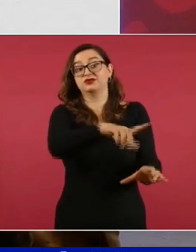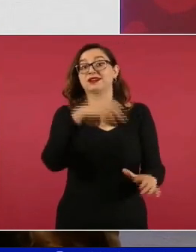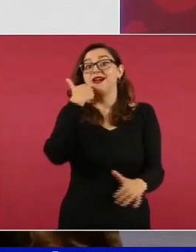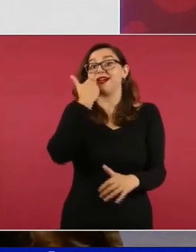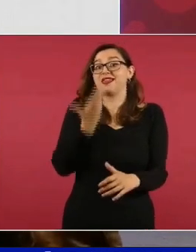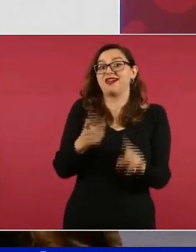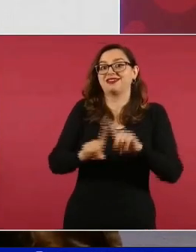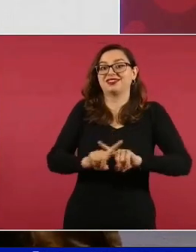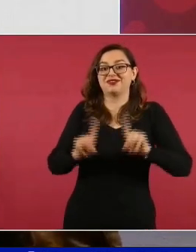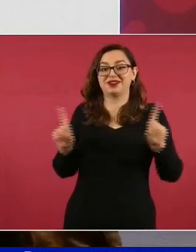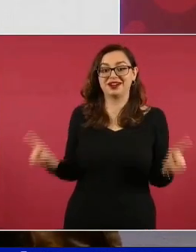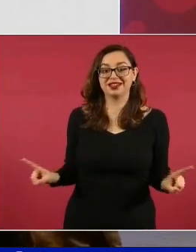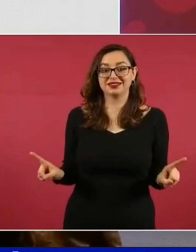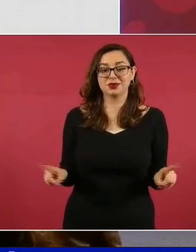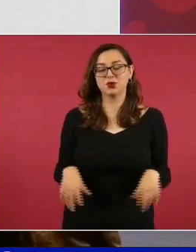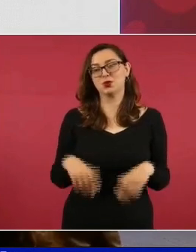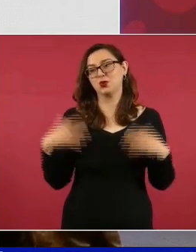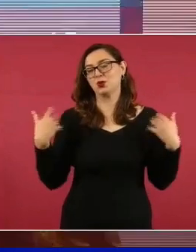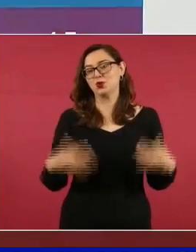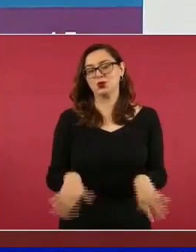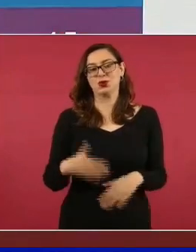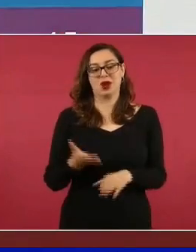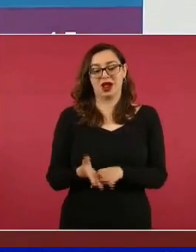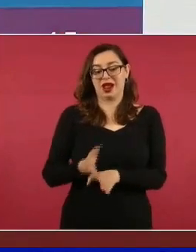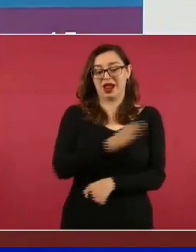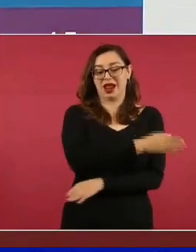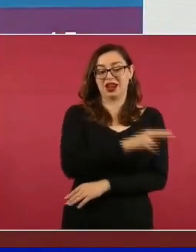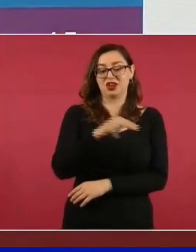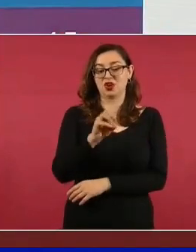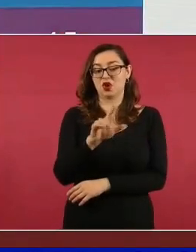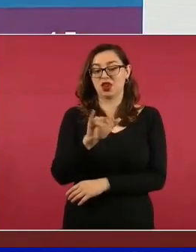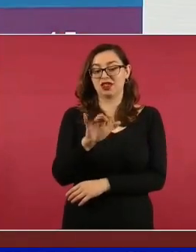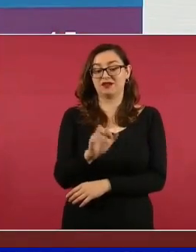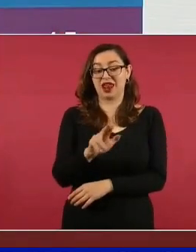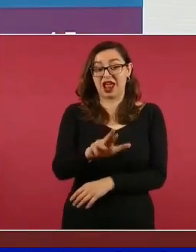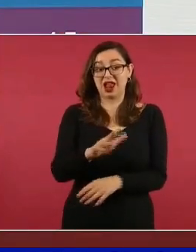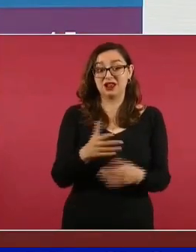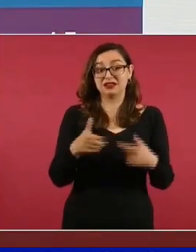haciendo durante la política neoliberal.